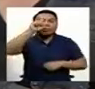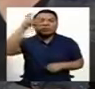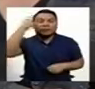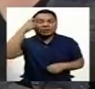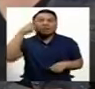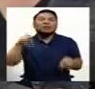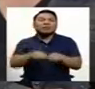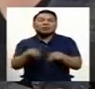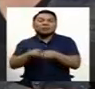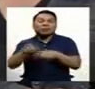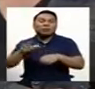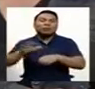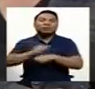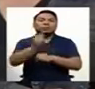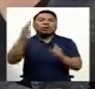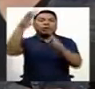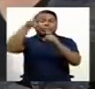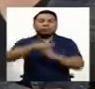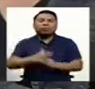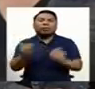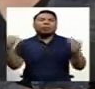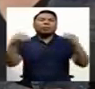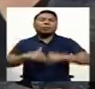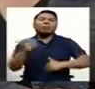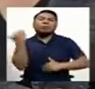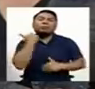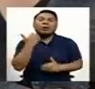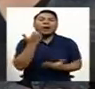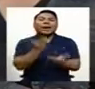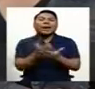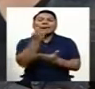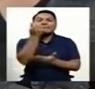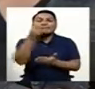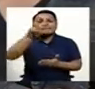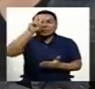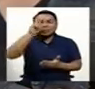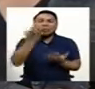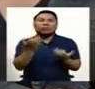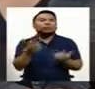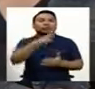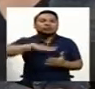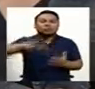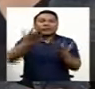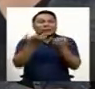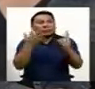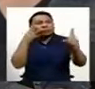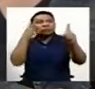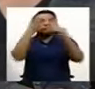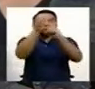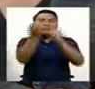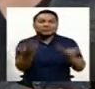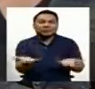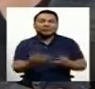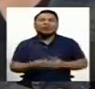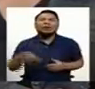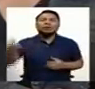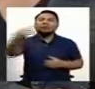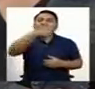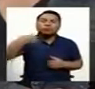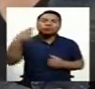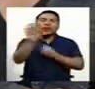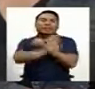un golpe económico al Perú próspero que todos queremos. Tenemos que